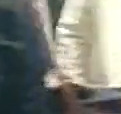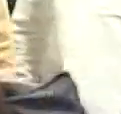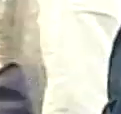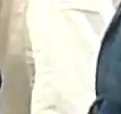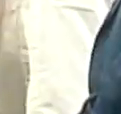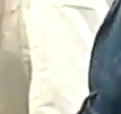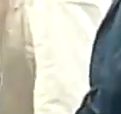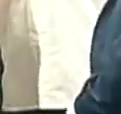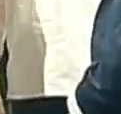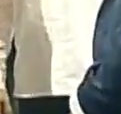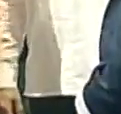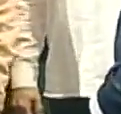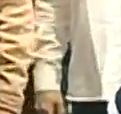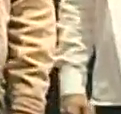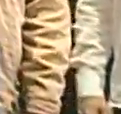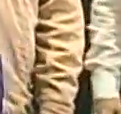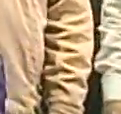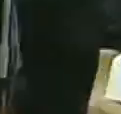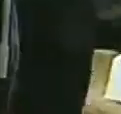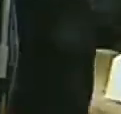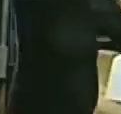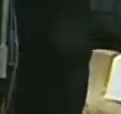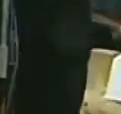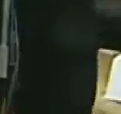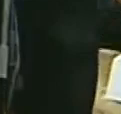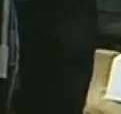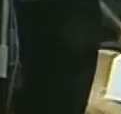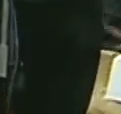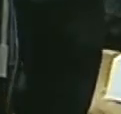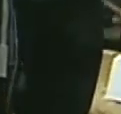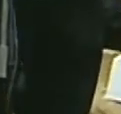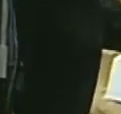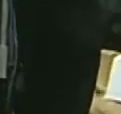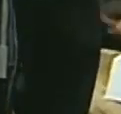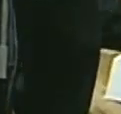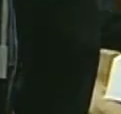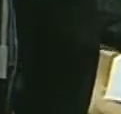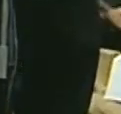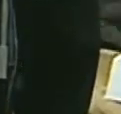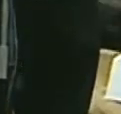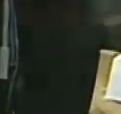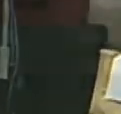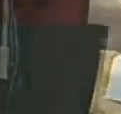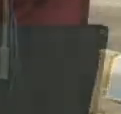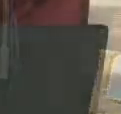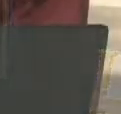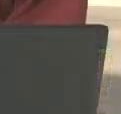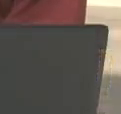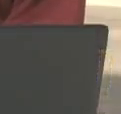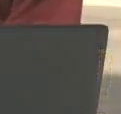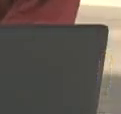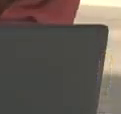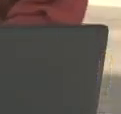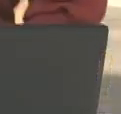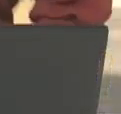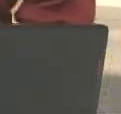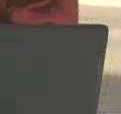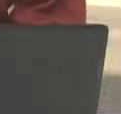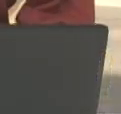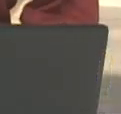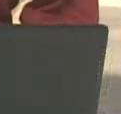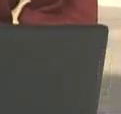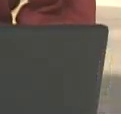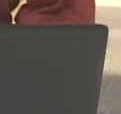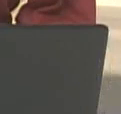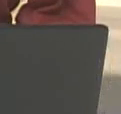Venezuela. ¡Una más! Con Sunacrit, garantía digital, inclusión, promoción e innovación. Y así culmina una